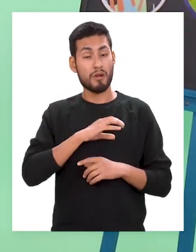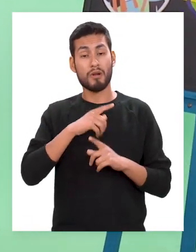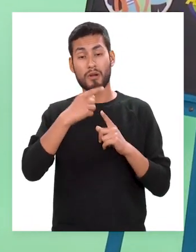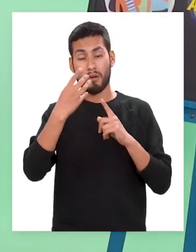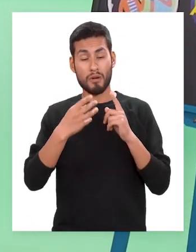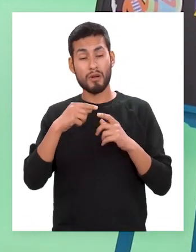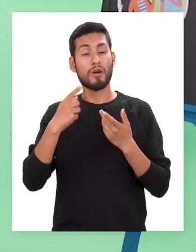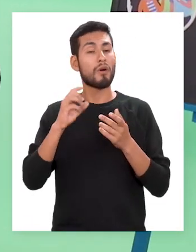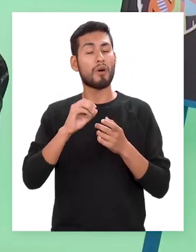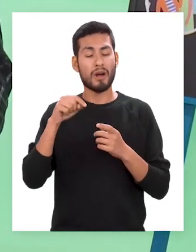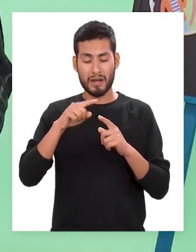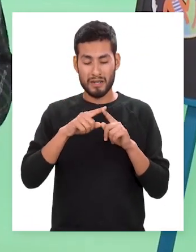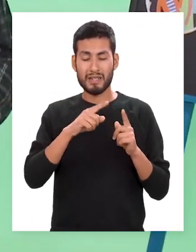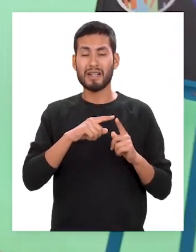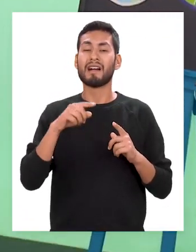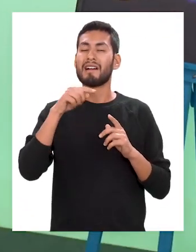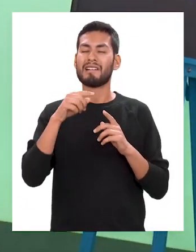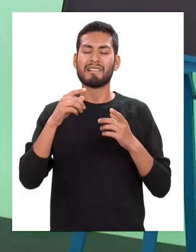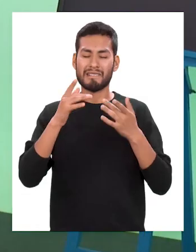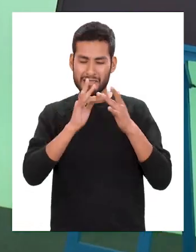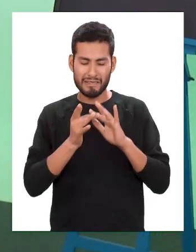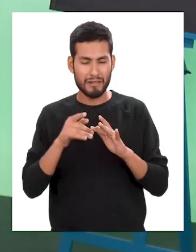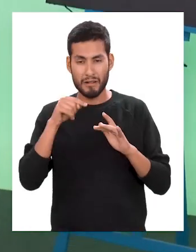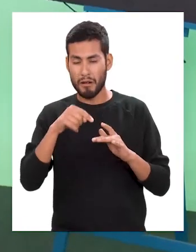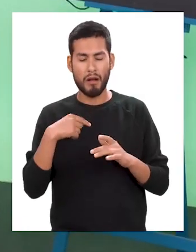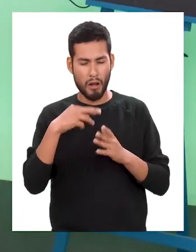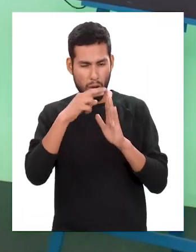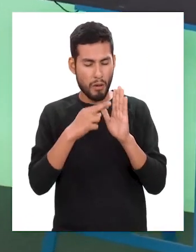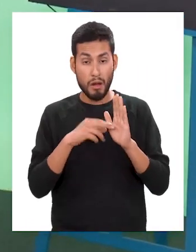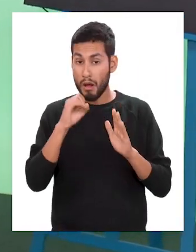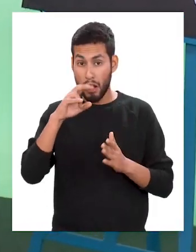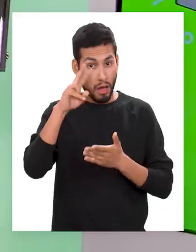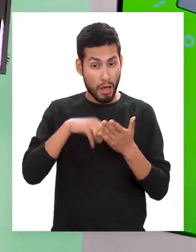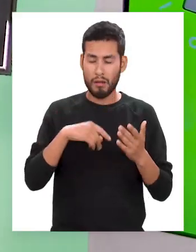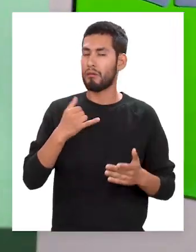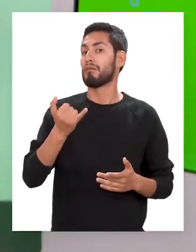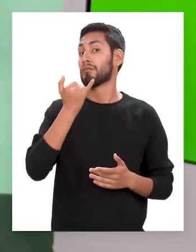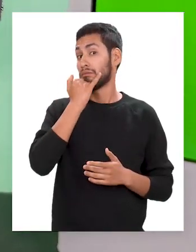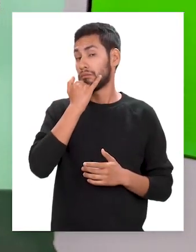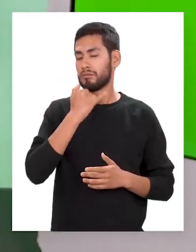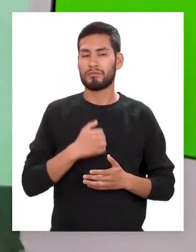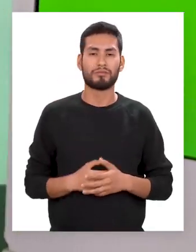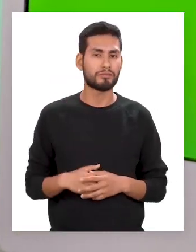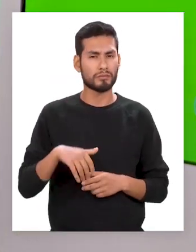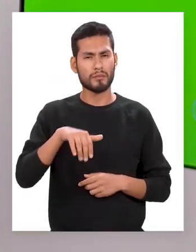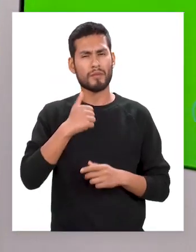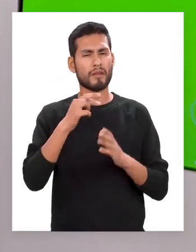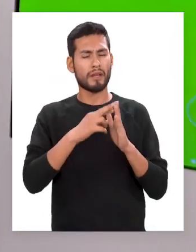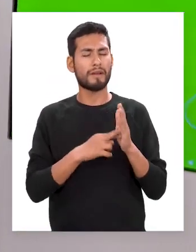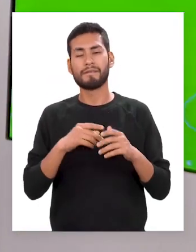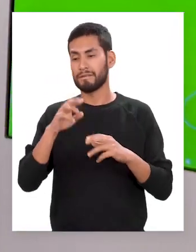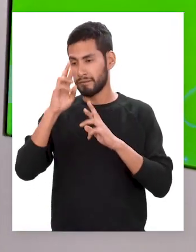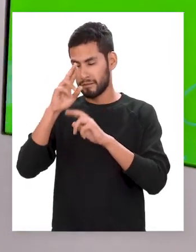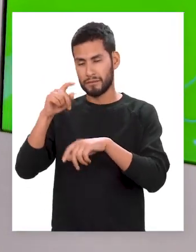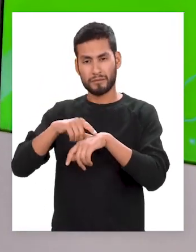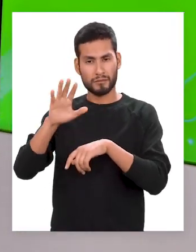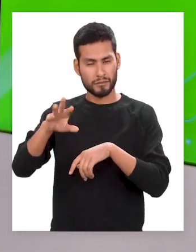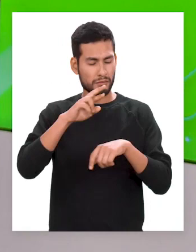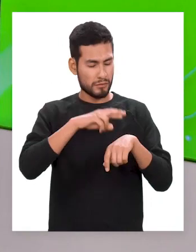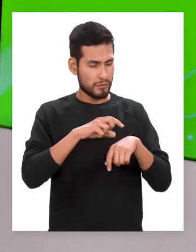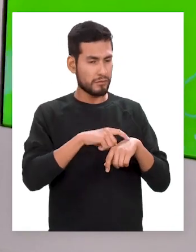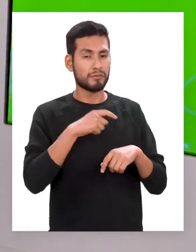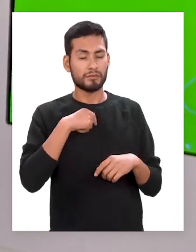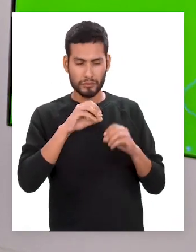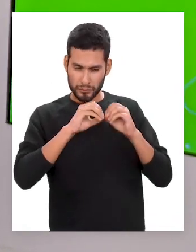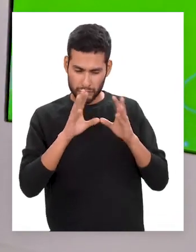las redes tienen ciertas normas y por no leerlas podemos cometer un error. Otra regla es respetar el tiempo de los demás, siempre ser